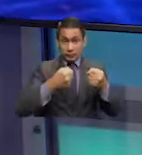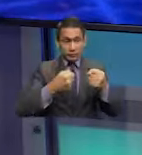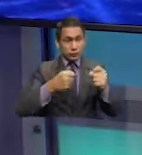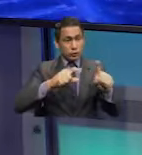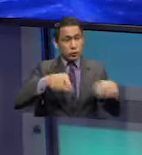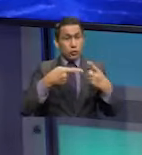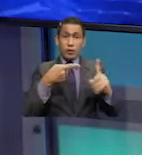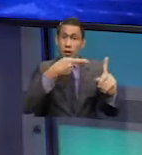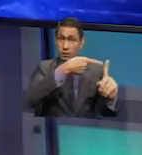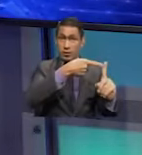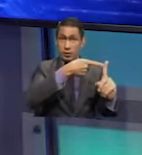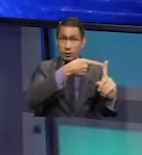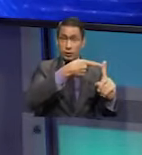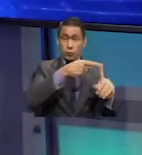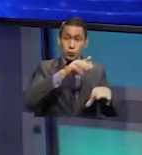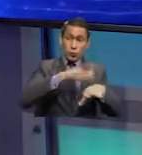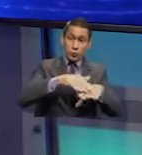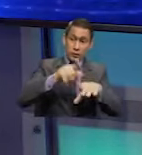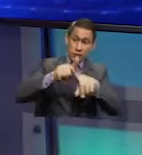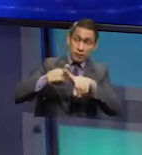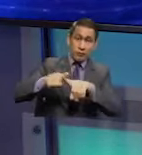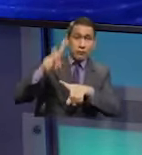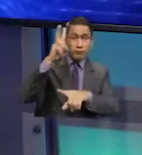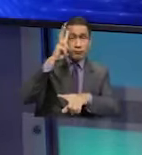Centro de Rehabilitación Social en Quito.